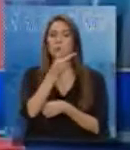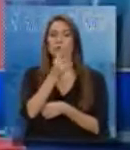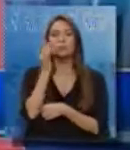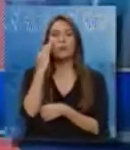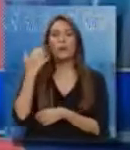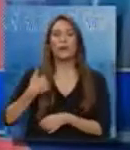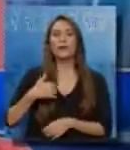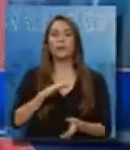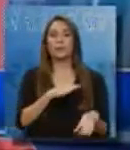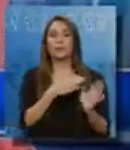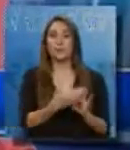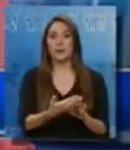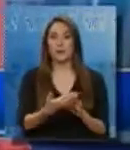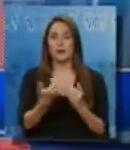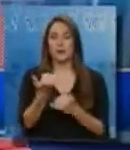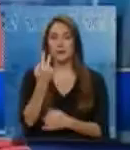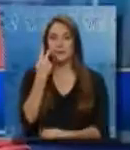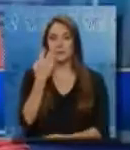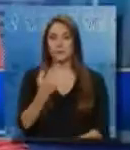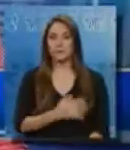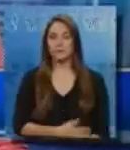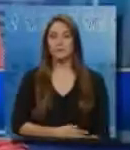de Montañita. Luis Fernando, adelante.